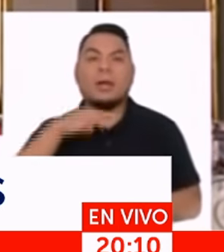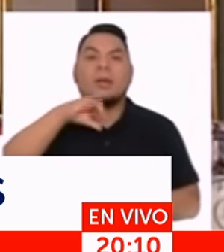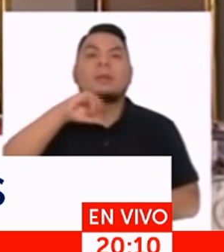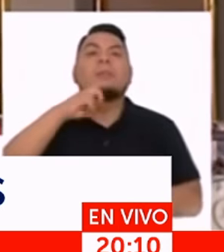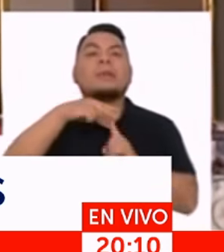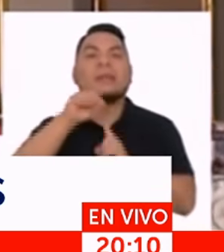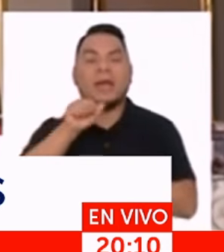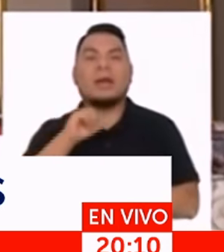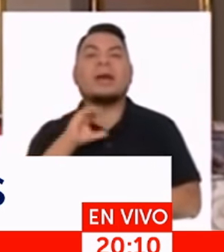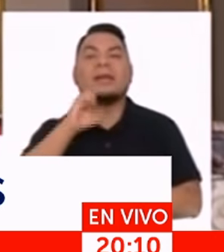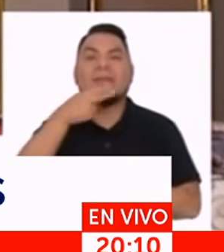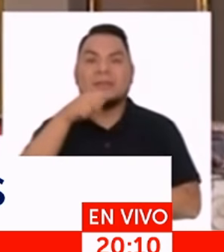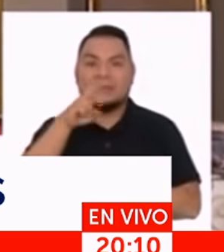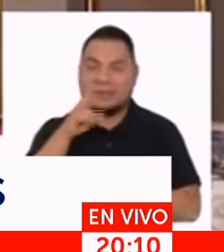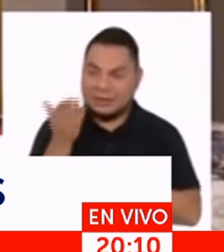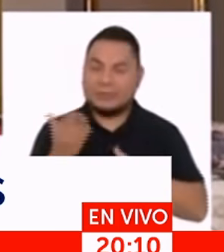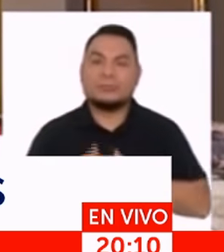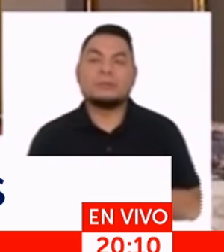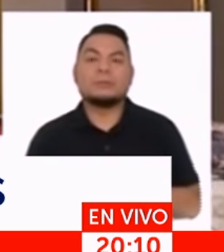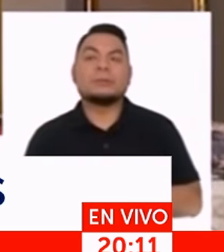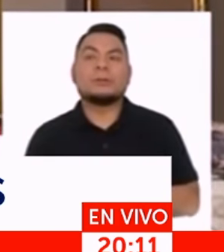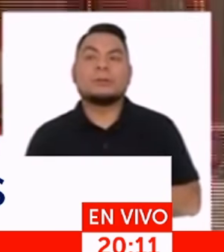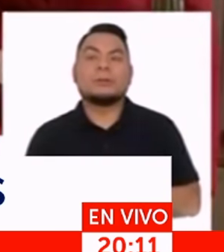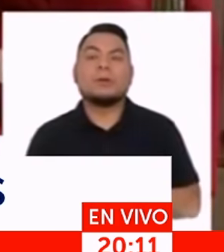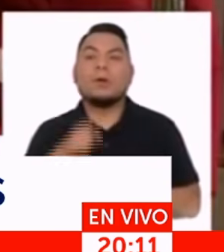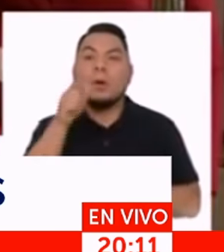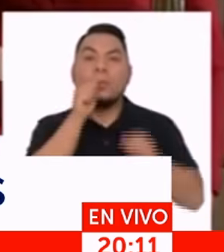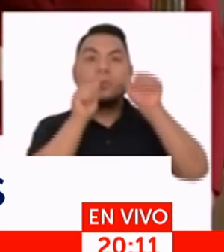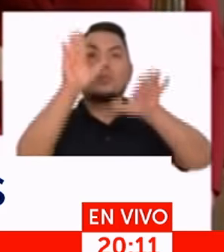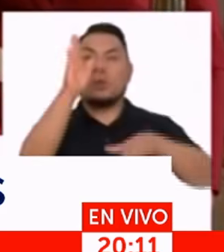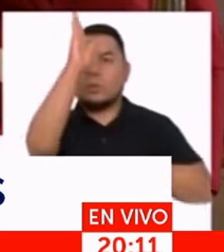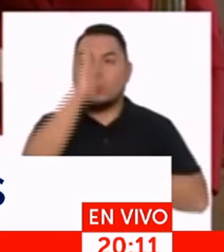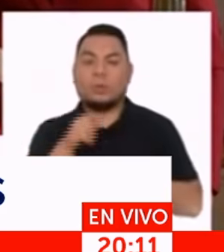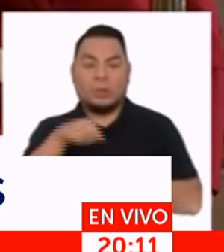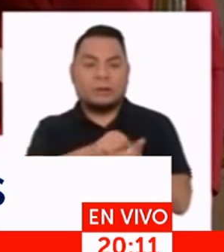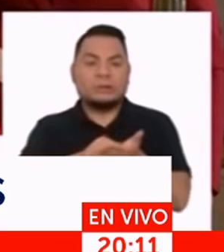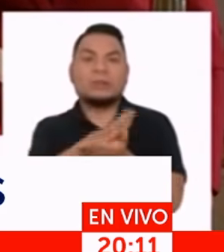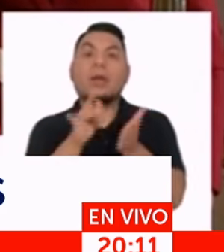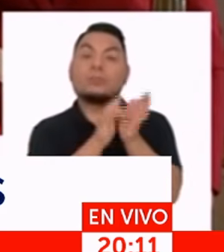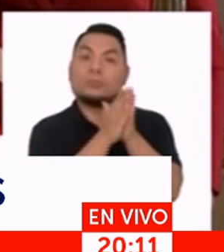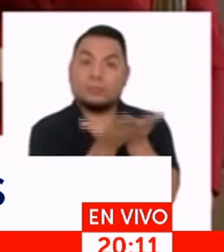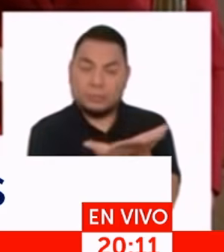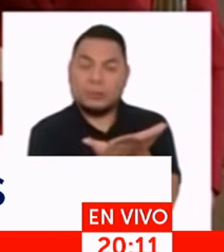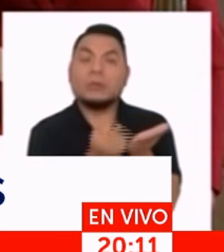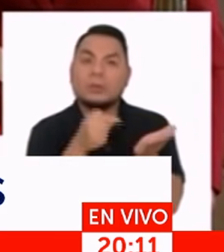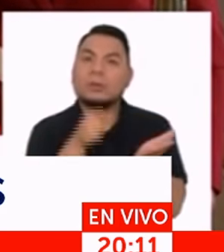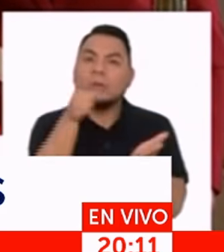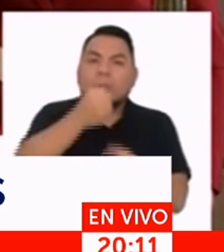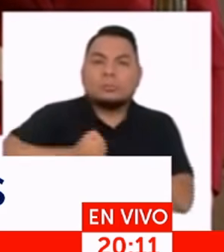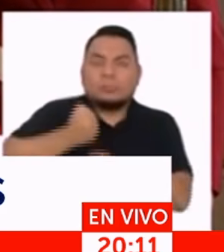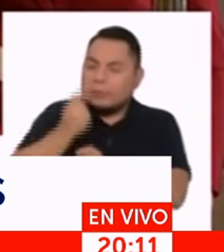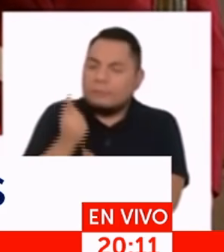Mirta Esther Vázquez Chuquilín, juráis por Dios y estos santos evangelios